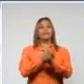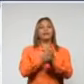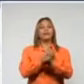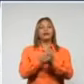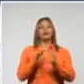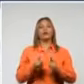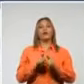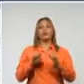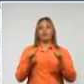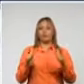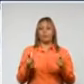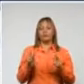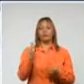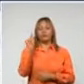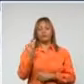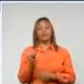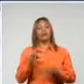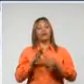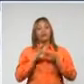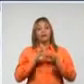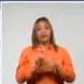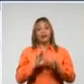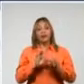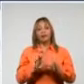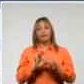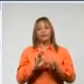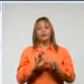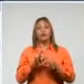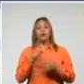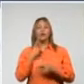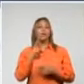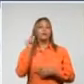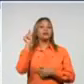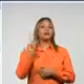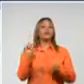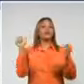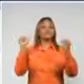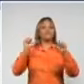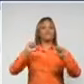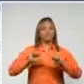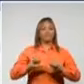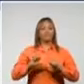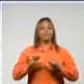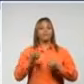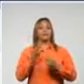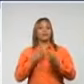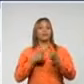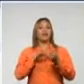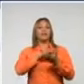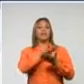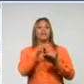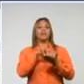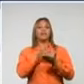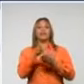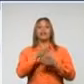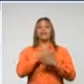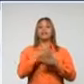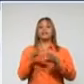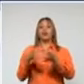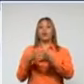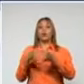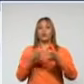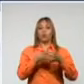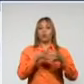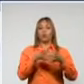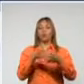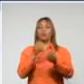sean pacientes graves o que sean pacientes críticos, sobre todo en determinados grupos de riesgo,